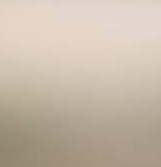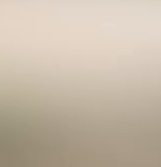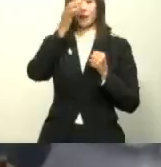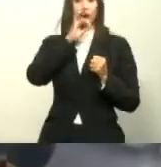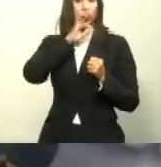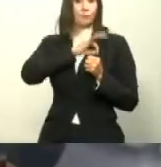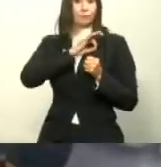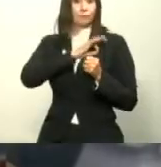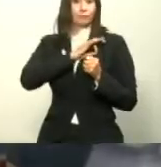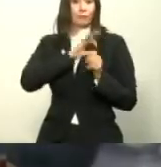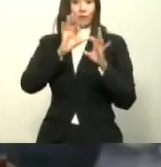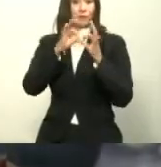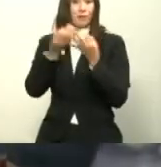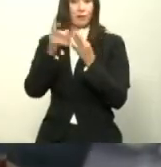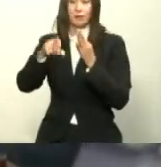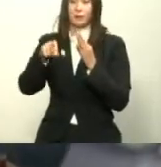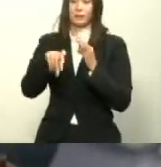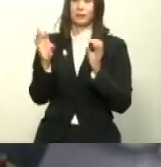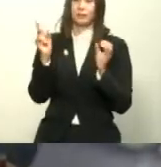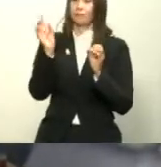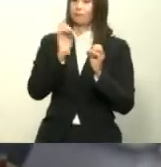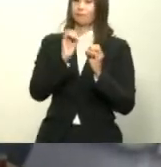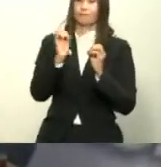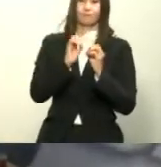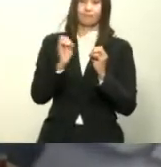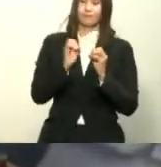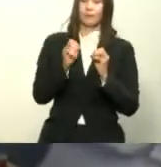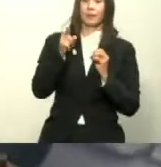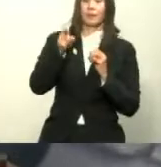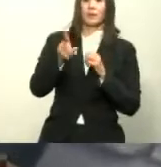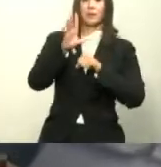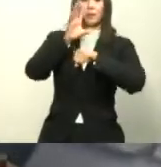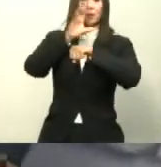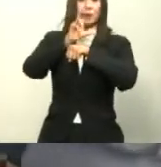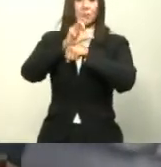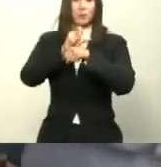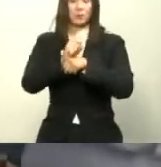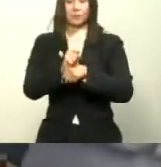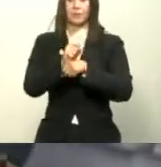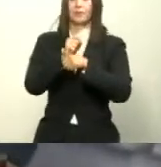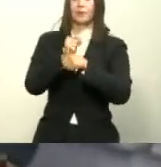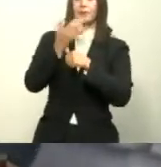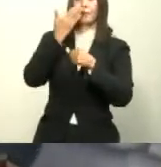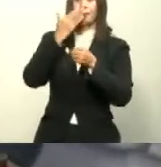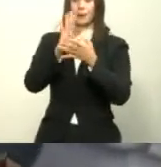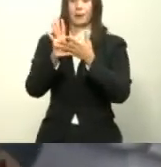bonos. Una primera comunicación del Gabinete de Política Social indica que a las